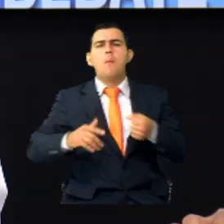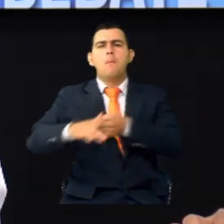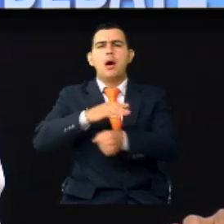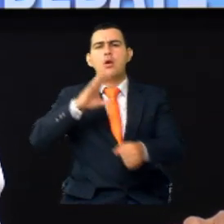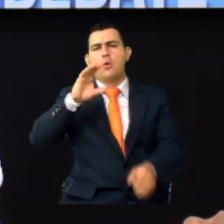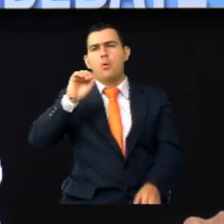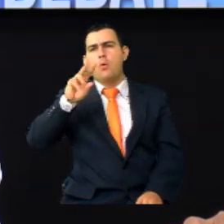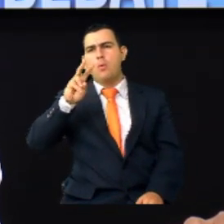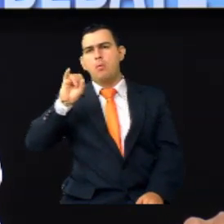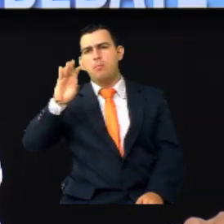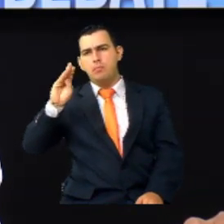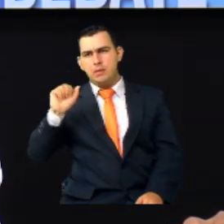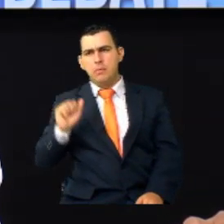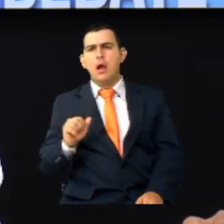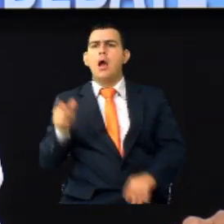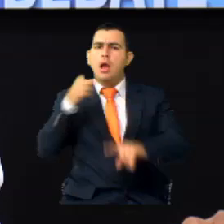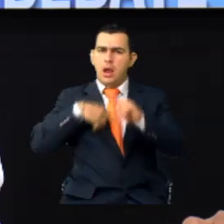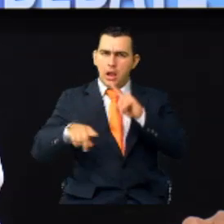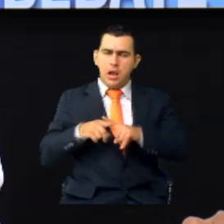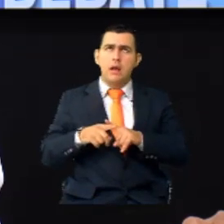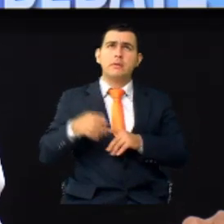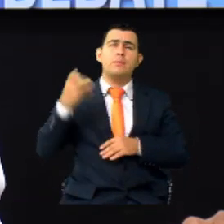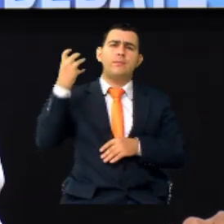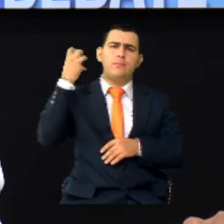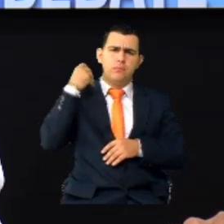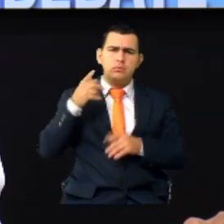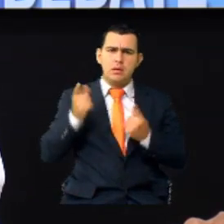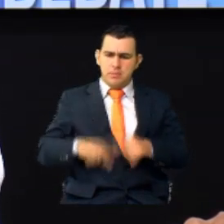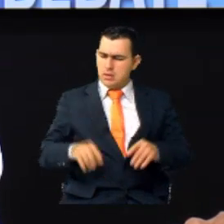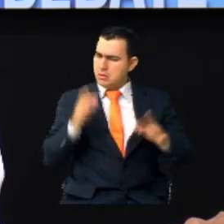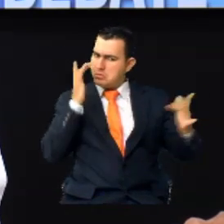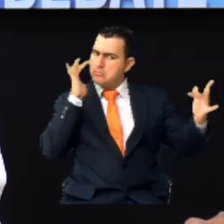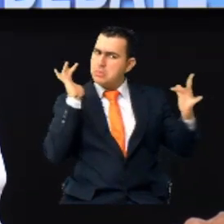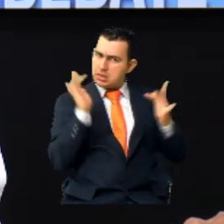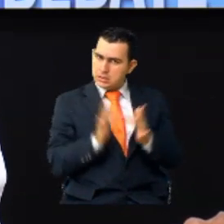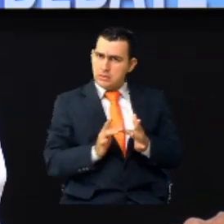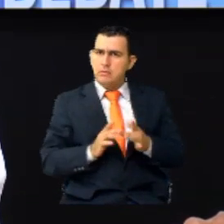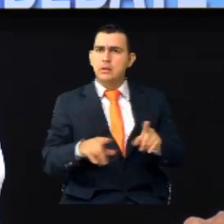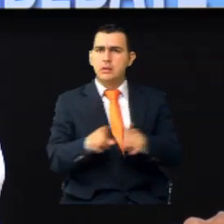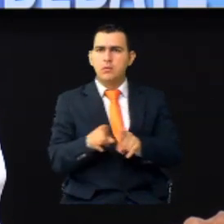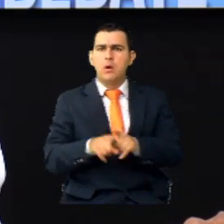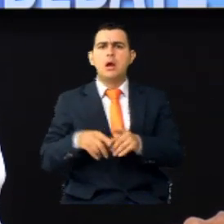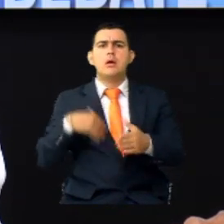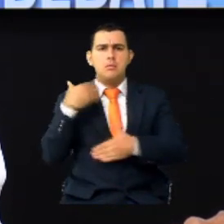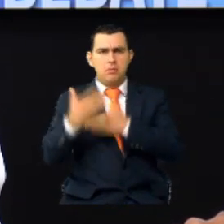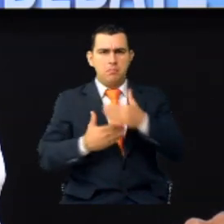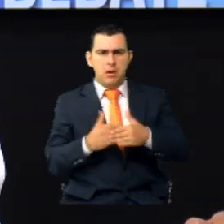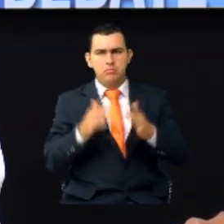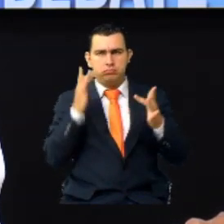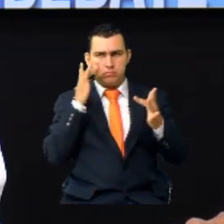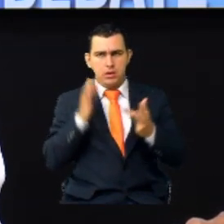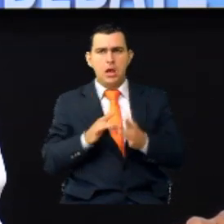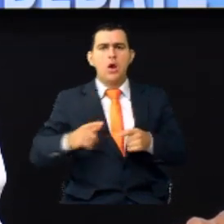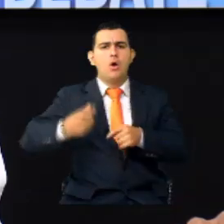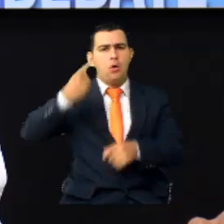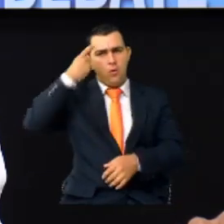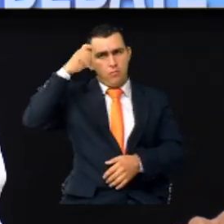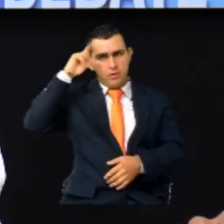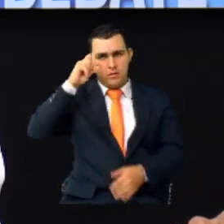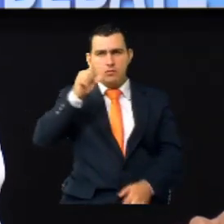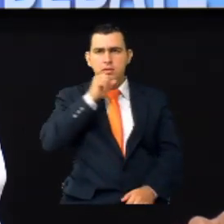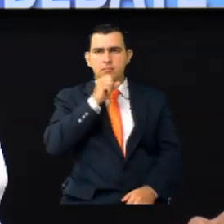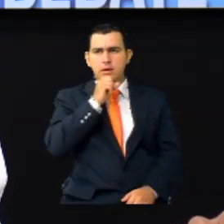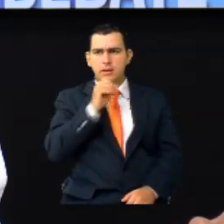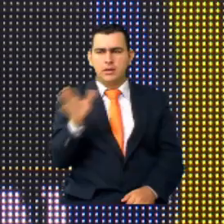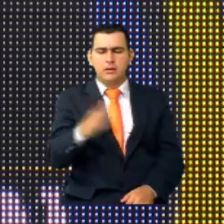que fueron 2 modelos que se pudieron desarrollar en Barranca Bermeja y que nosotros estaríamos en la disposición de replicar en el gobierno de la Barranca Bermeja, incluyendo una